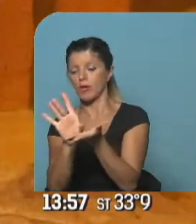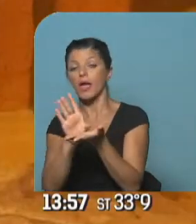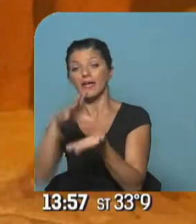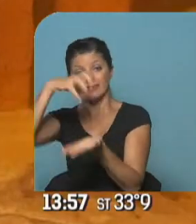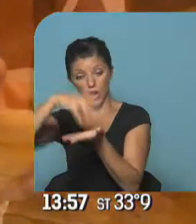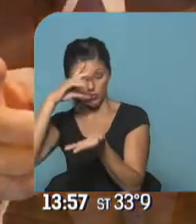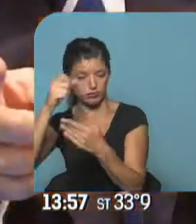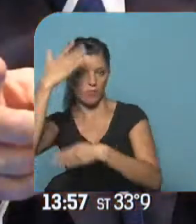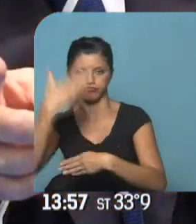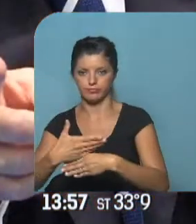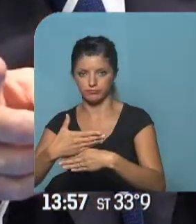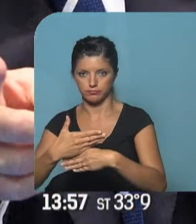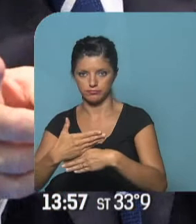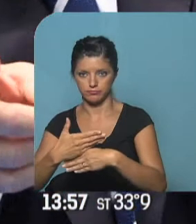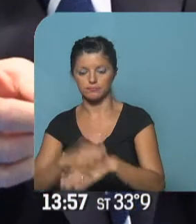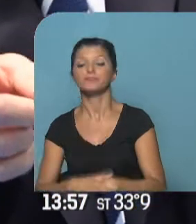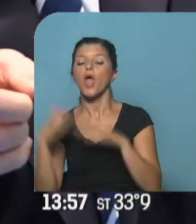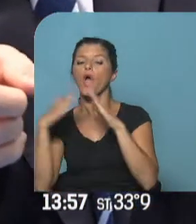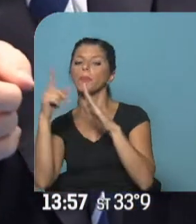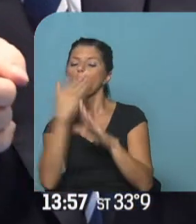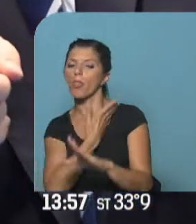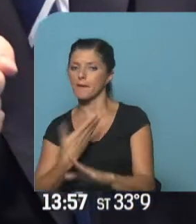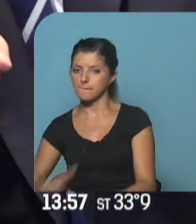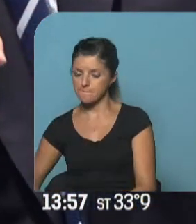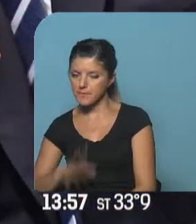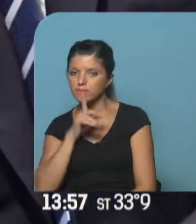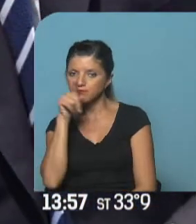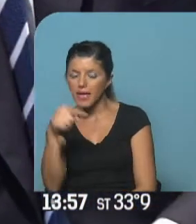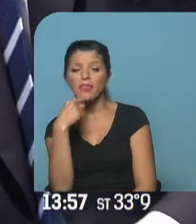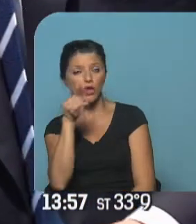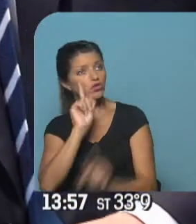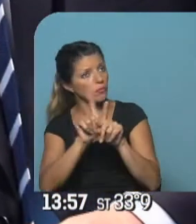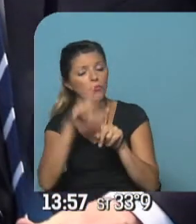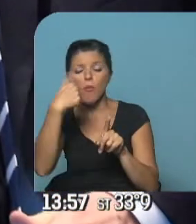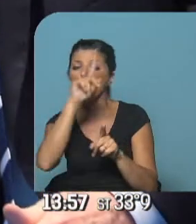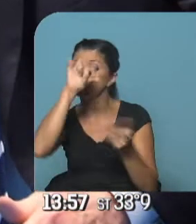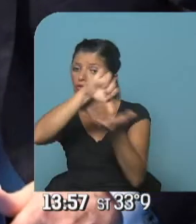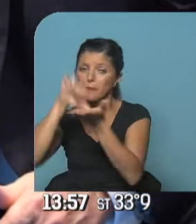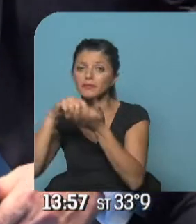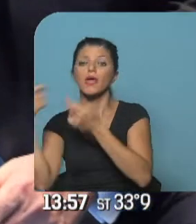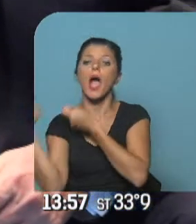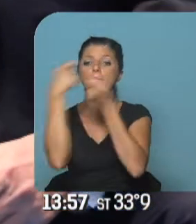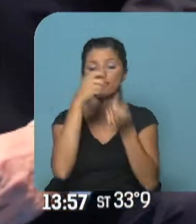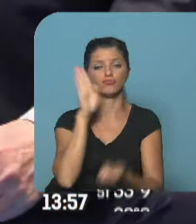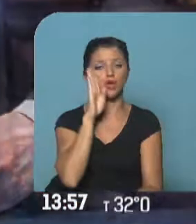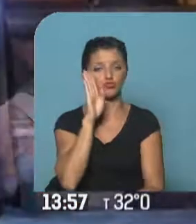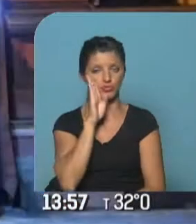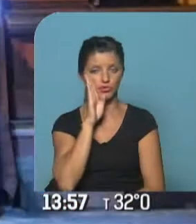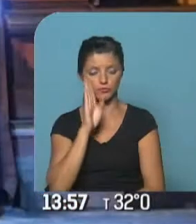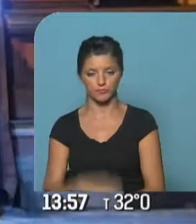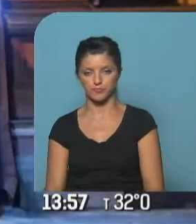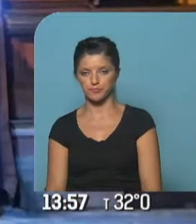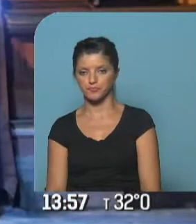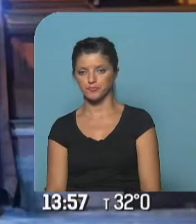San Petersburgo. El Kremlin anticipó que tomará la misma medida con otros países involucrados en este conflicto diplomático.